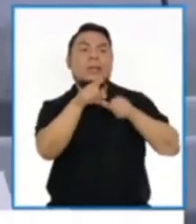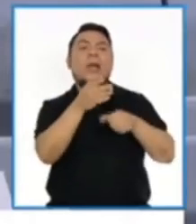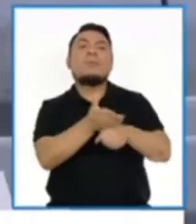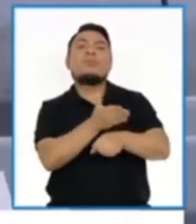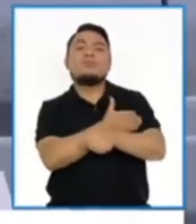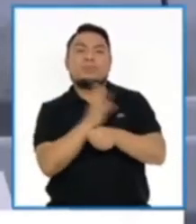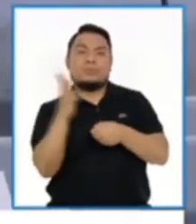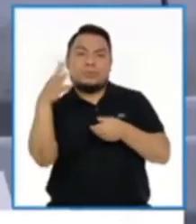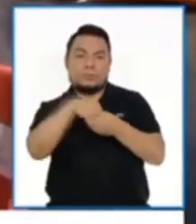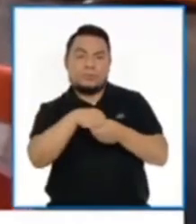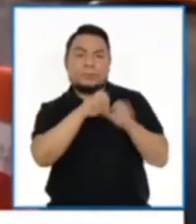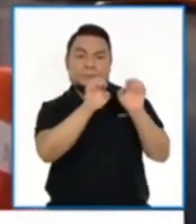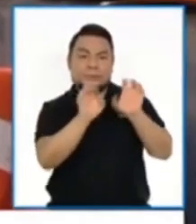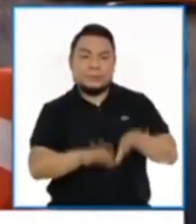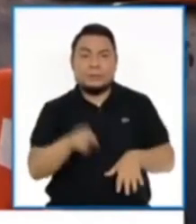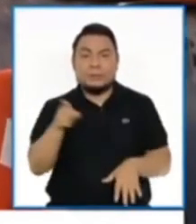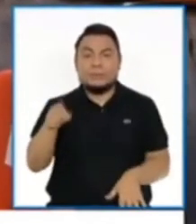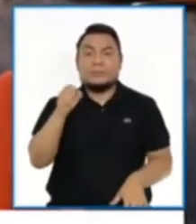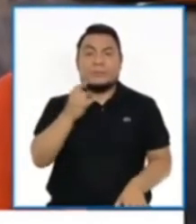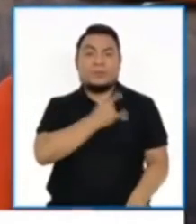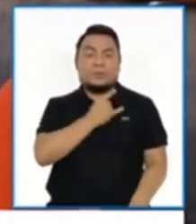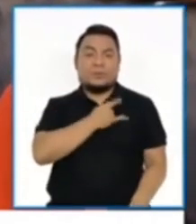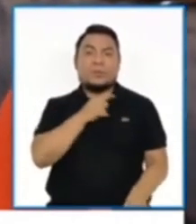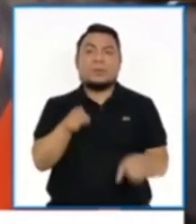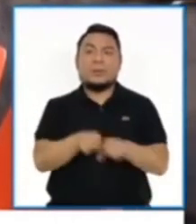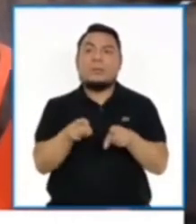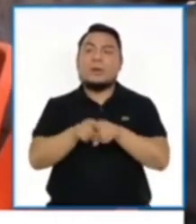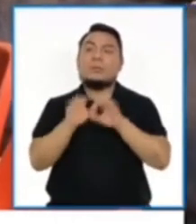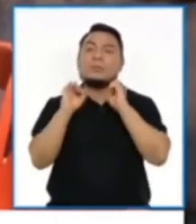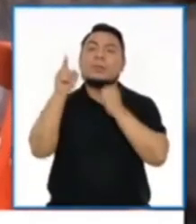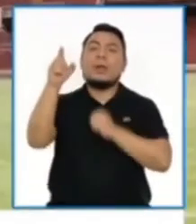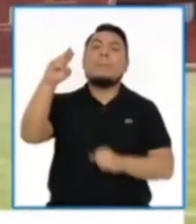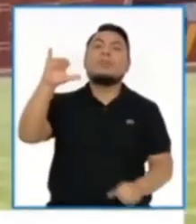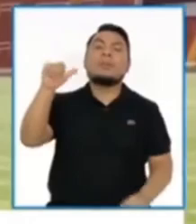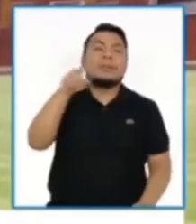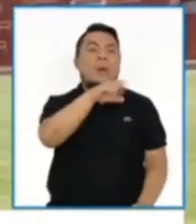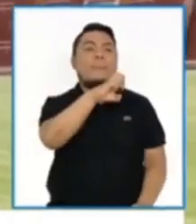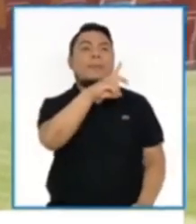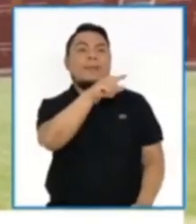en proceso. La UNSA también tomará el examen en sus sedes de Mollendo, Camaná